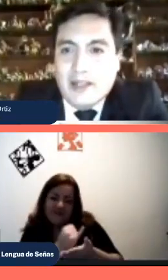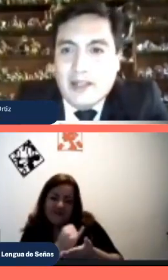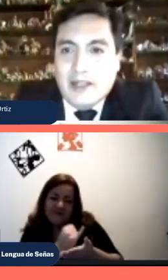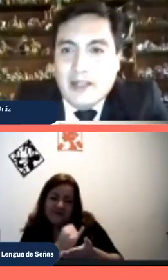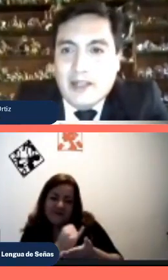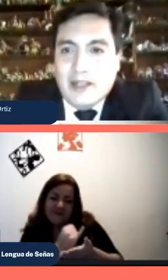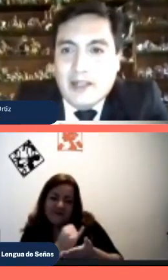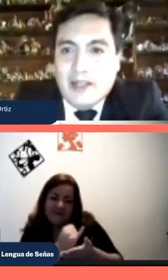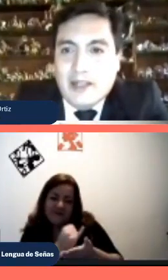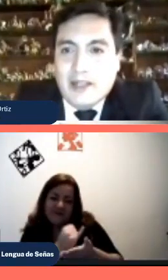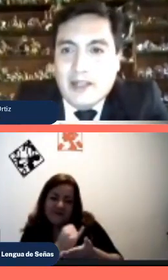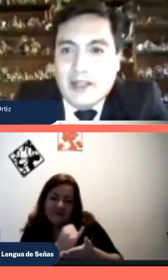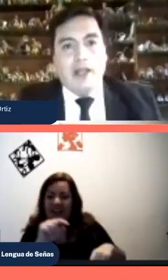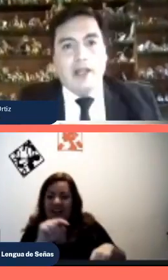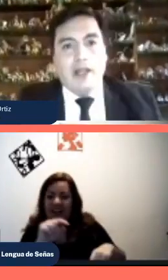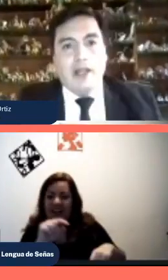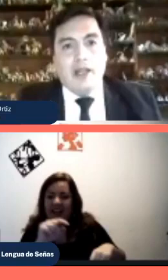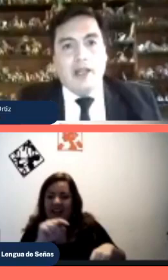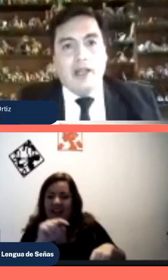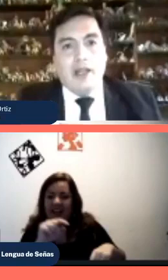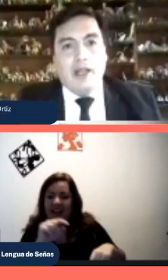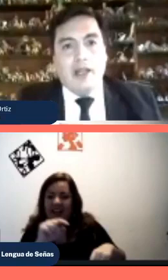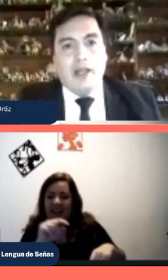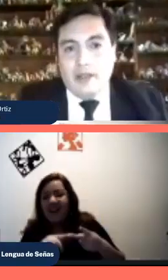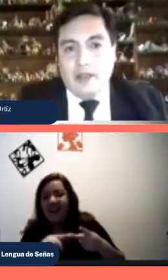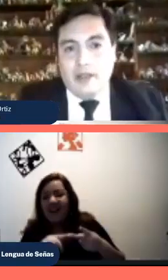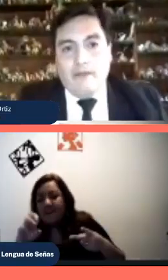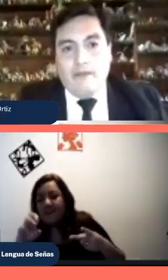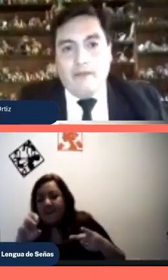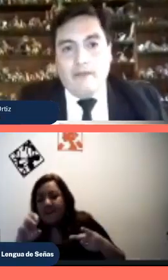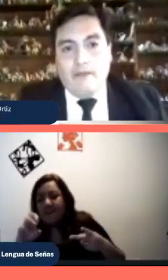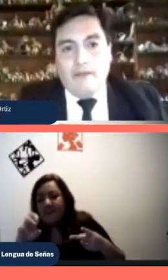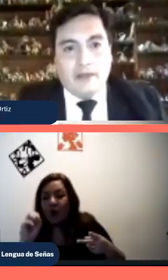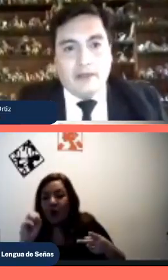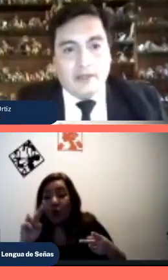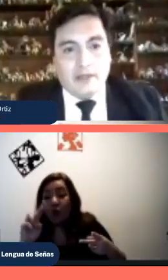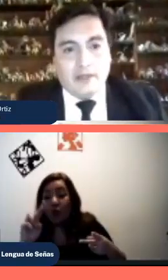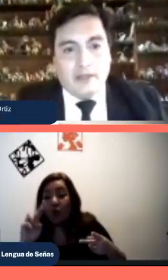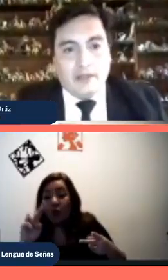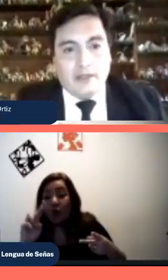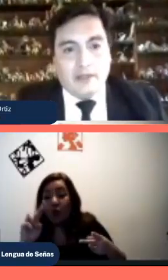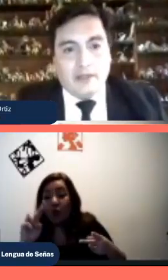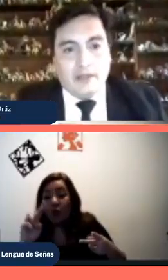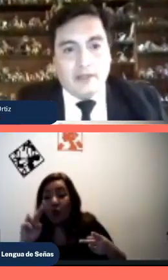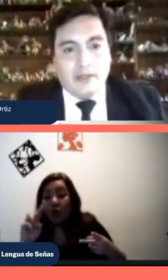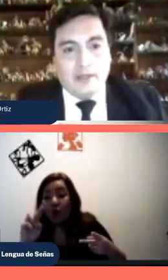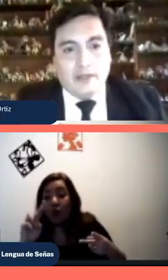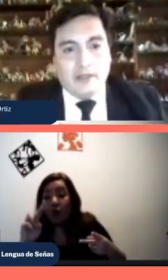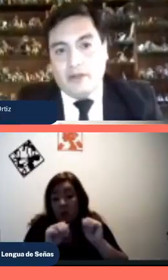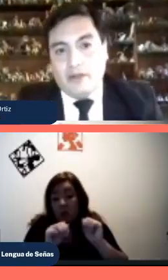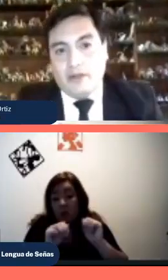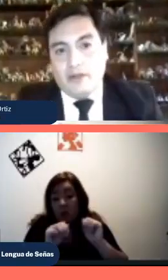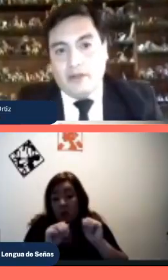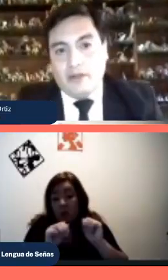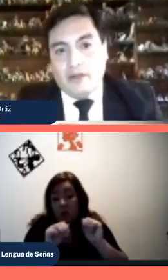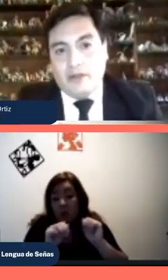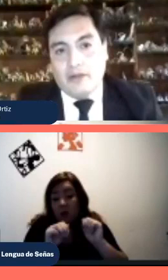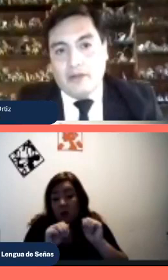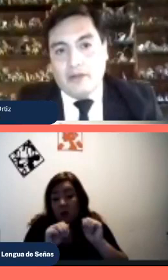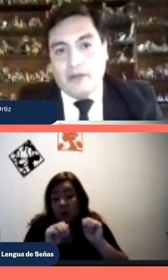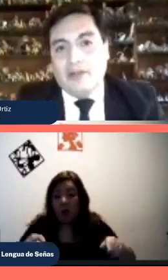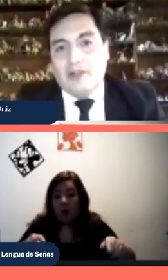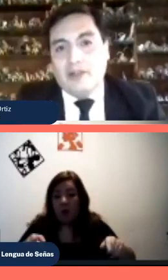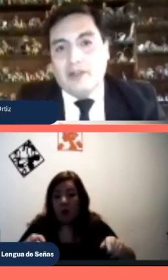y Megalodón, ya que son animales que coexistieron y vivían en ambientes que a veces solapaban, se encontraban.